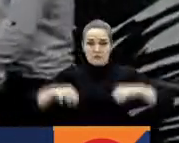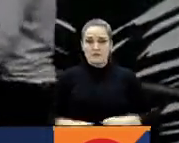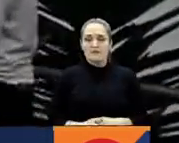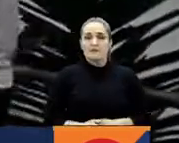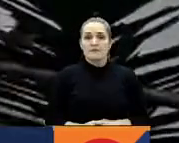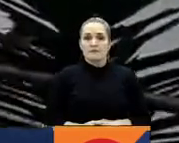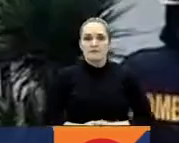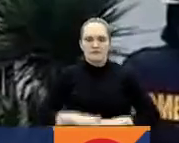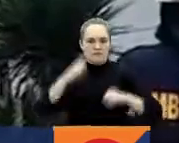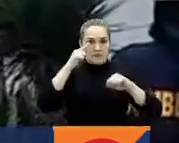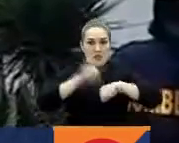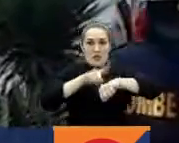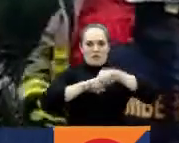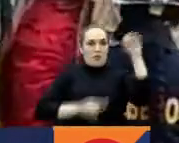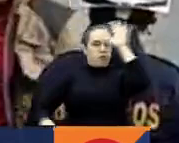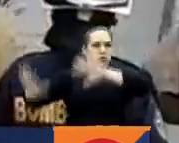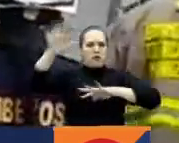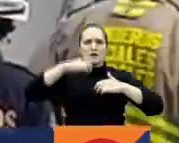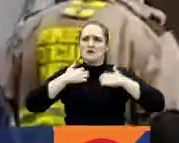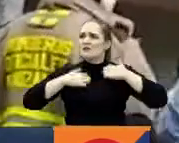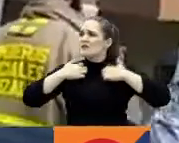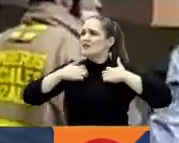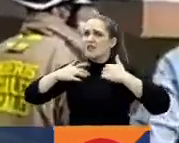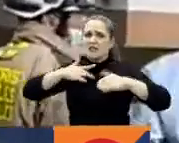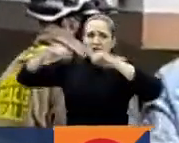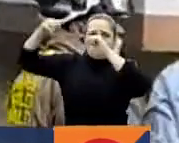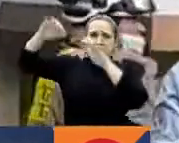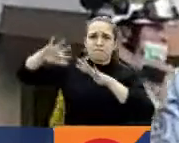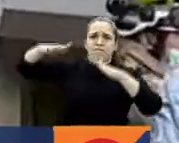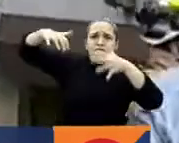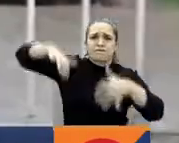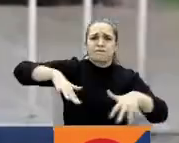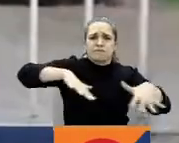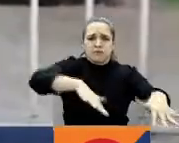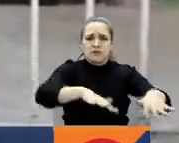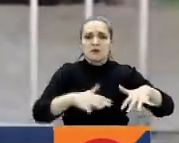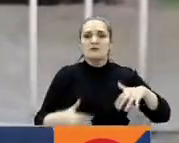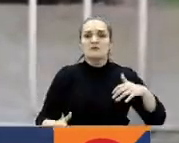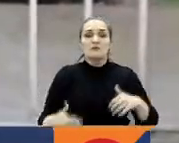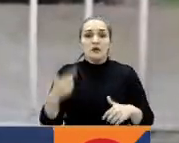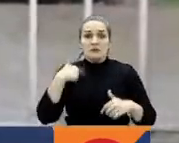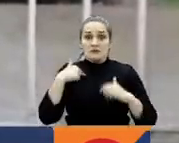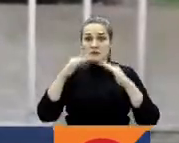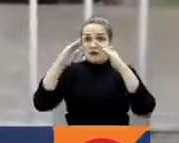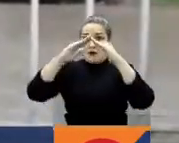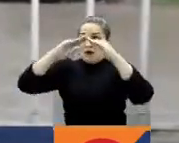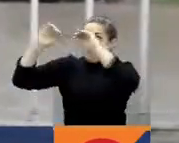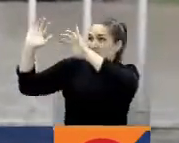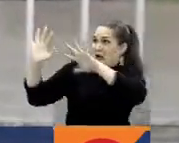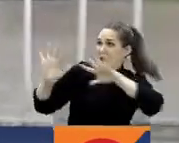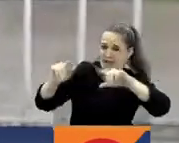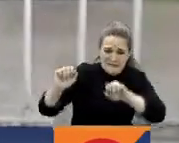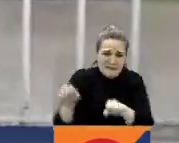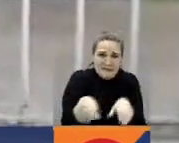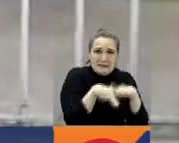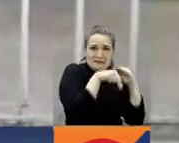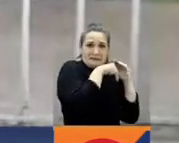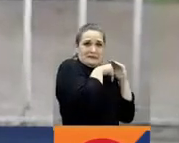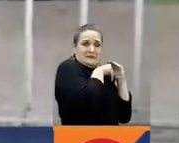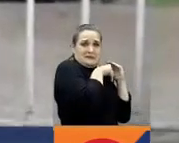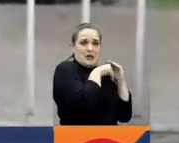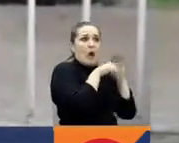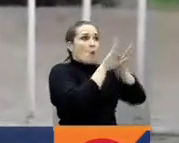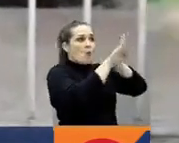Fueron minutos de angustia, de sentir cómo la montaña se dio al agua. Y atrapados en una habitación, pues logramos partir una de